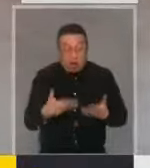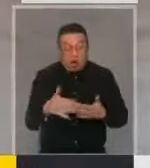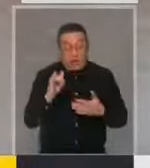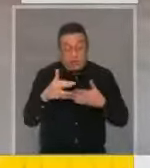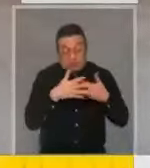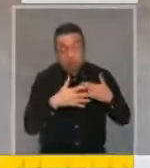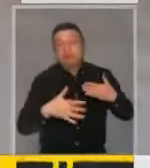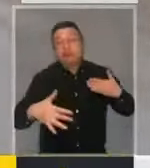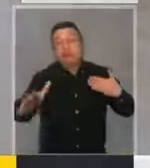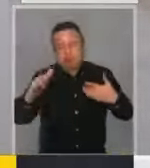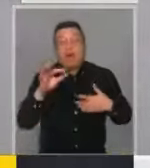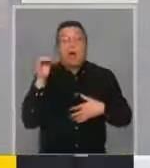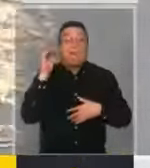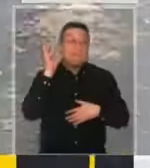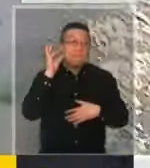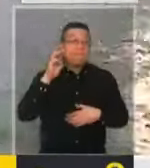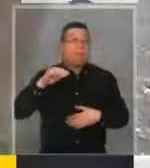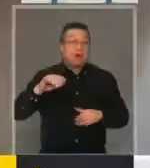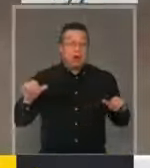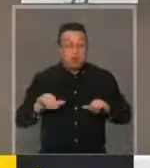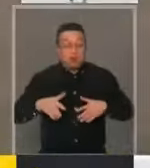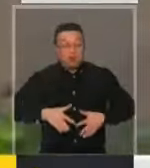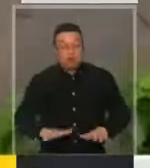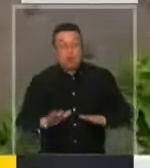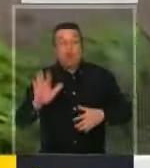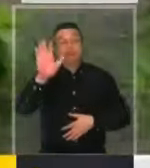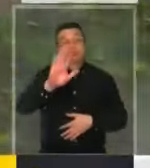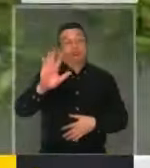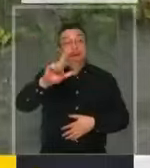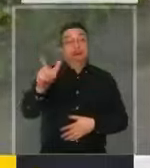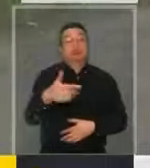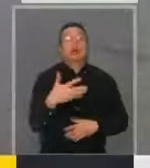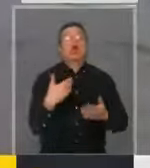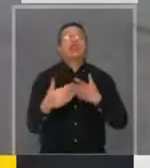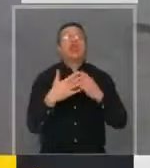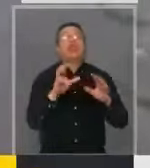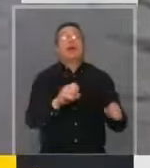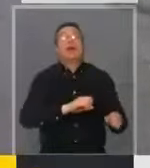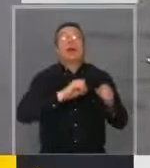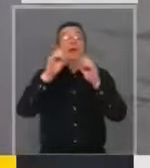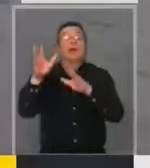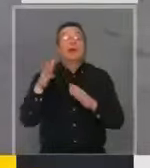va a tocar a esa mamá con su guaguita cuando nazca. ¿Y a dónde hay que trasladarla, Felipe?